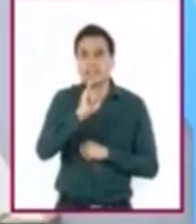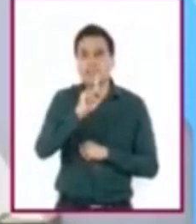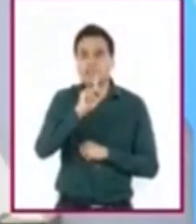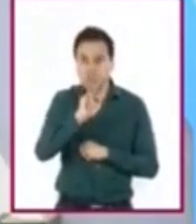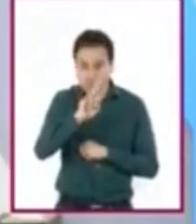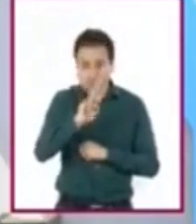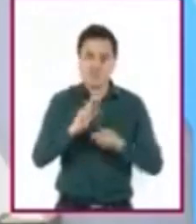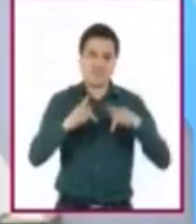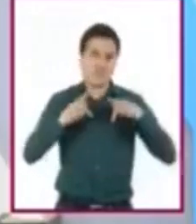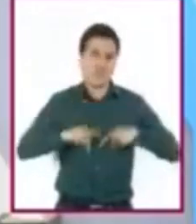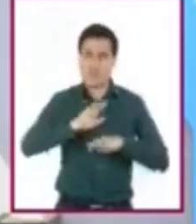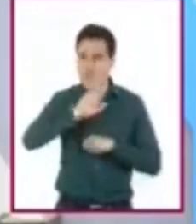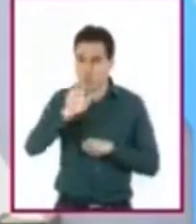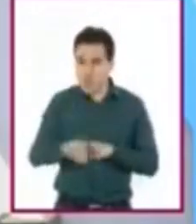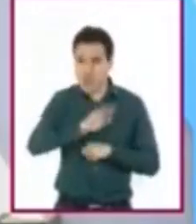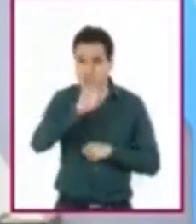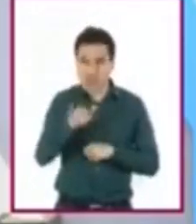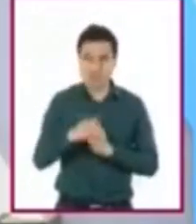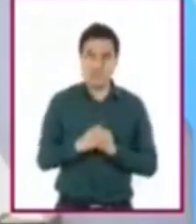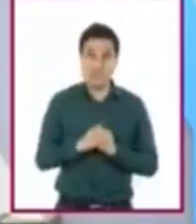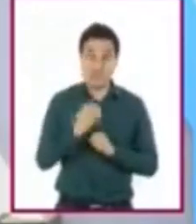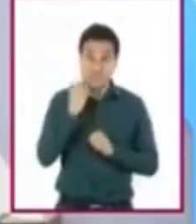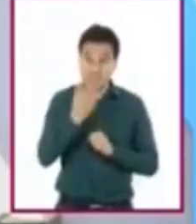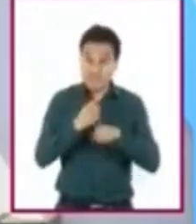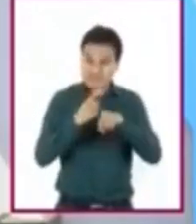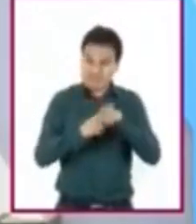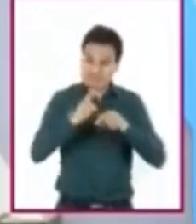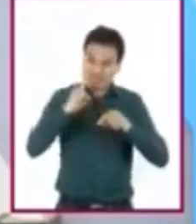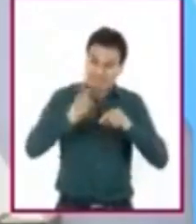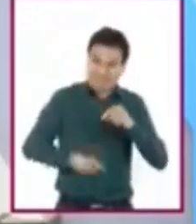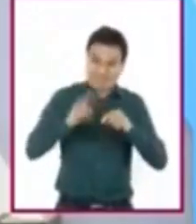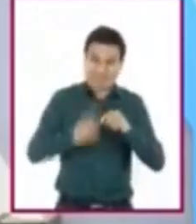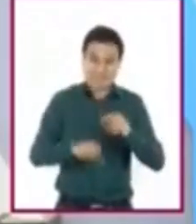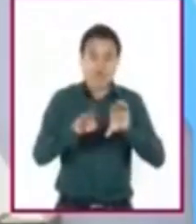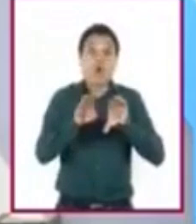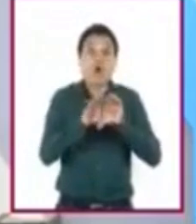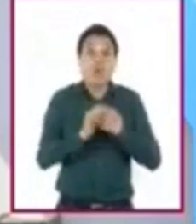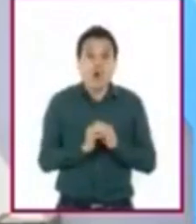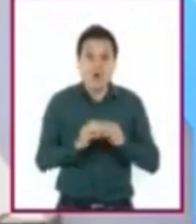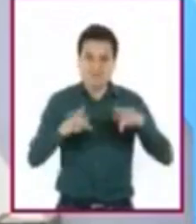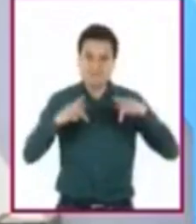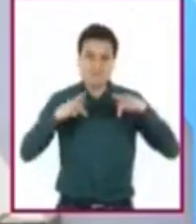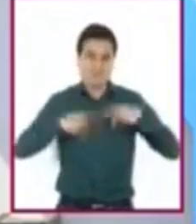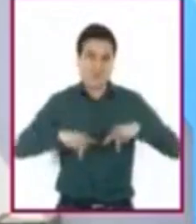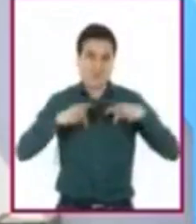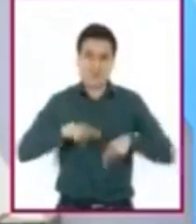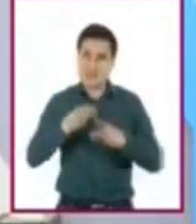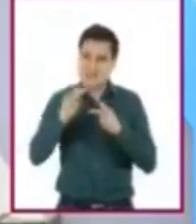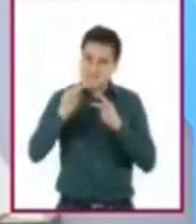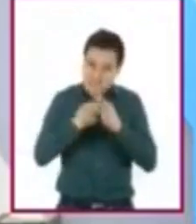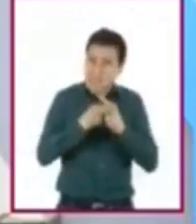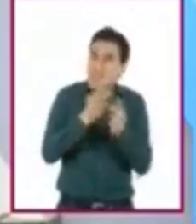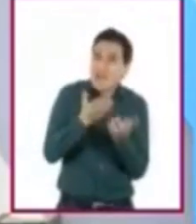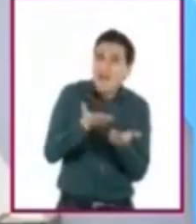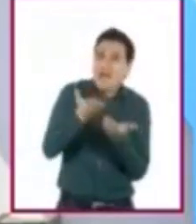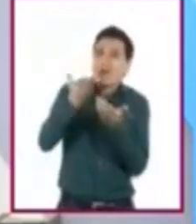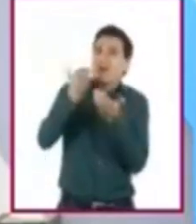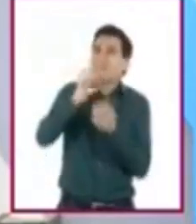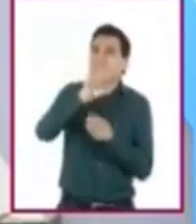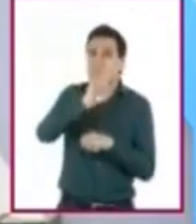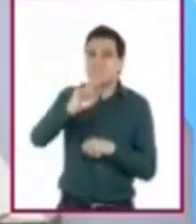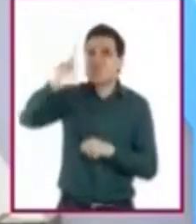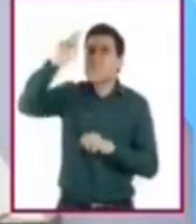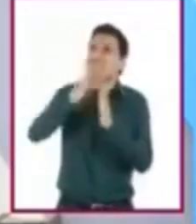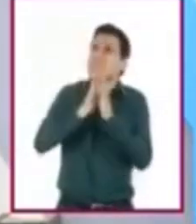y la quiere detener con muchos sacrificios humanos, que hacen por todos los pueblos grandes, y cocen muchas hierbas que